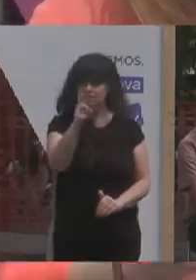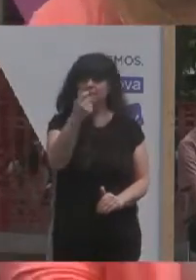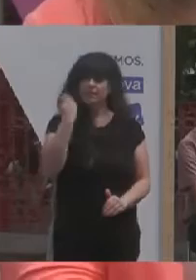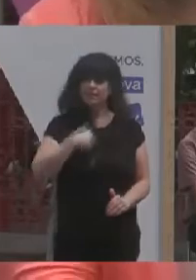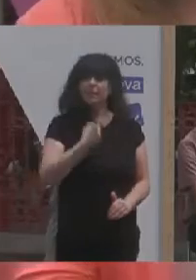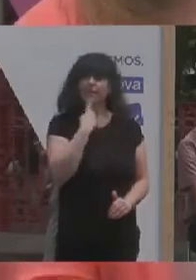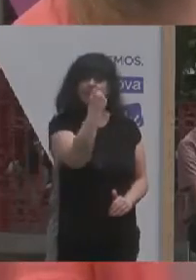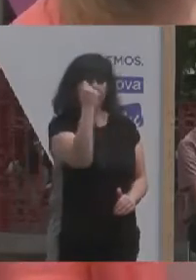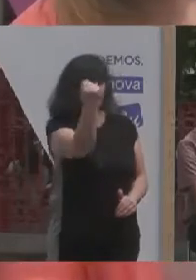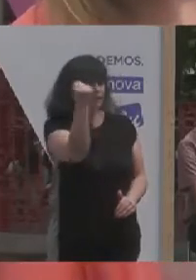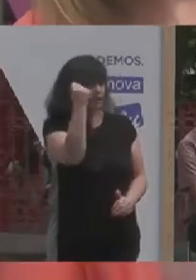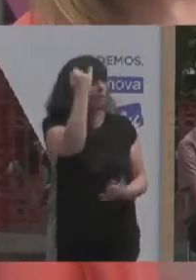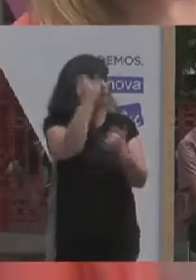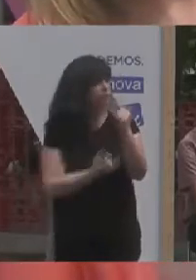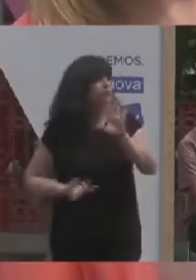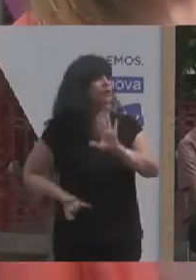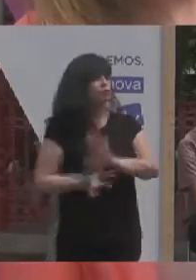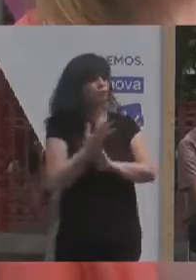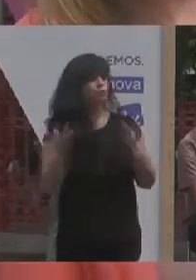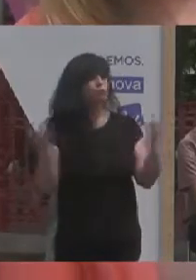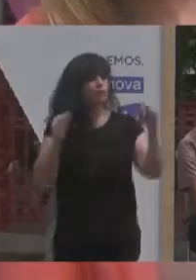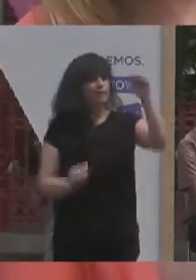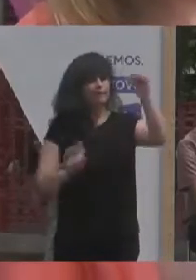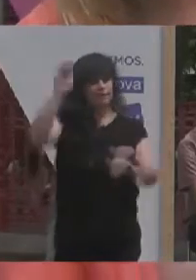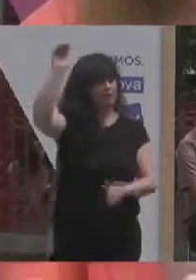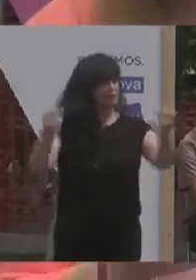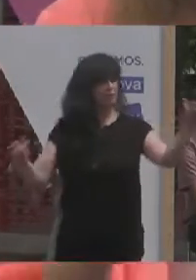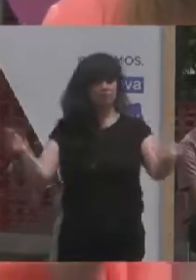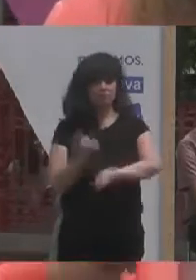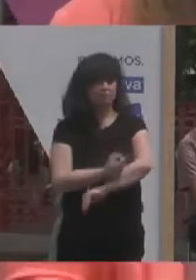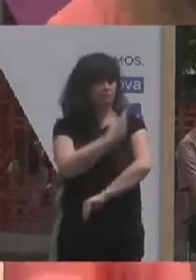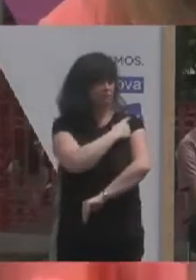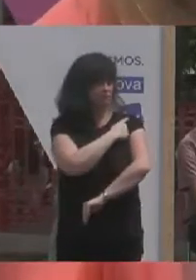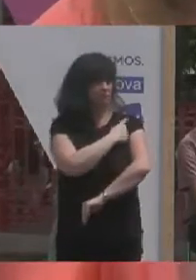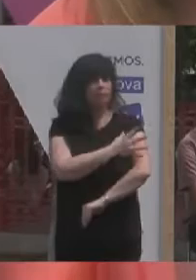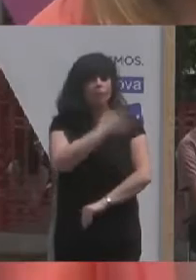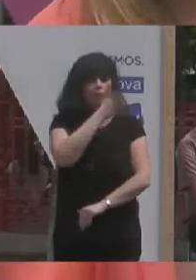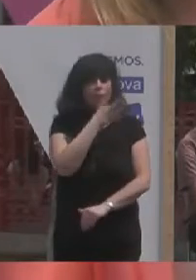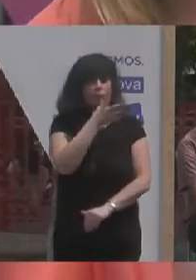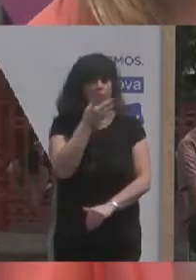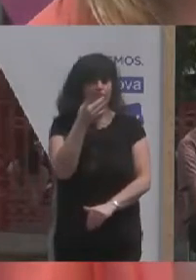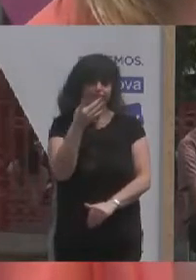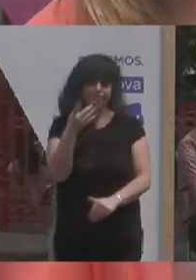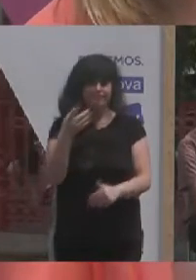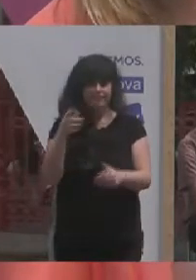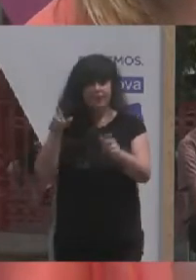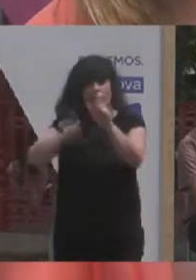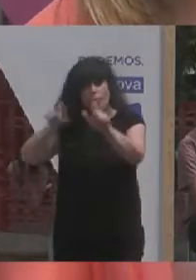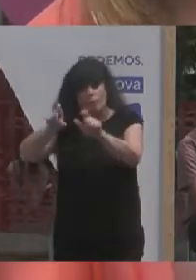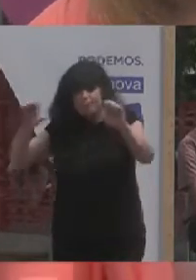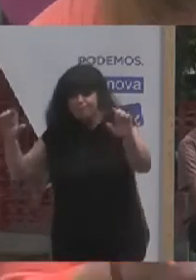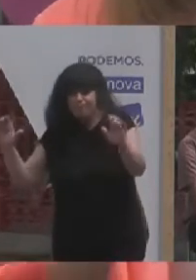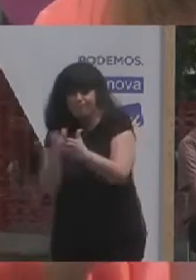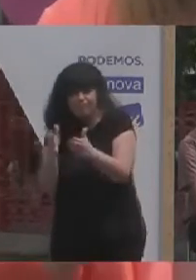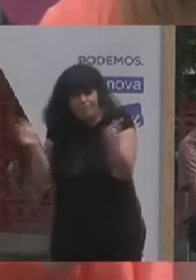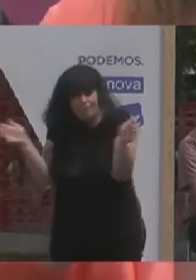capitalismo creaba a desigualdad total al acumular riqueza en pocas más e convertir a